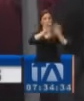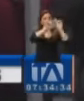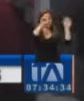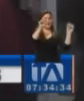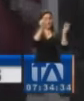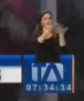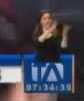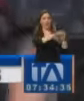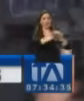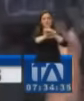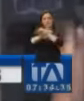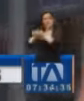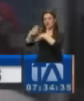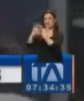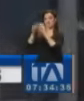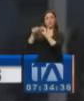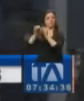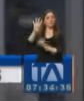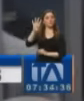trasladado hasta la cárcel número 4.